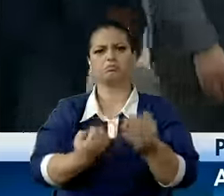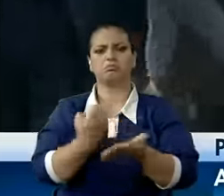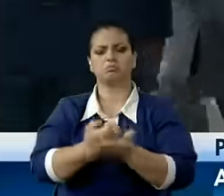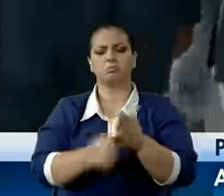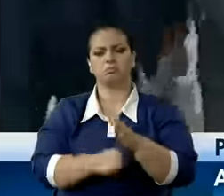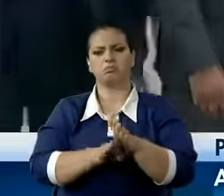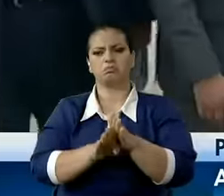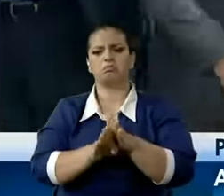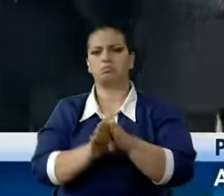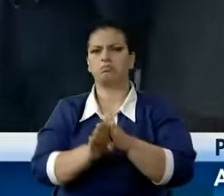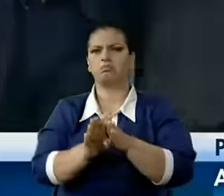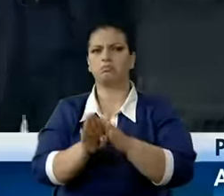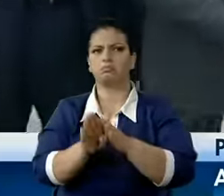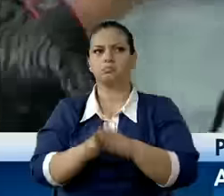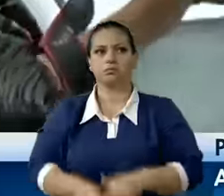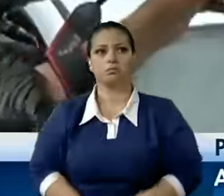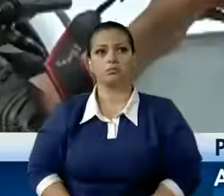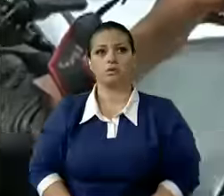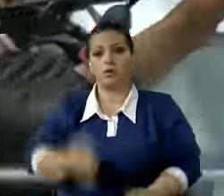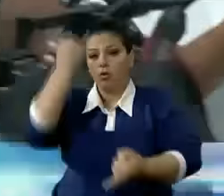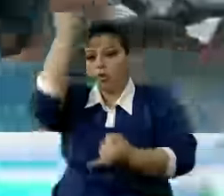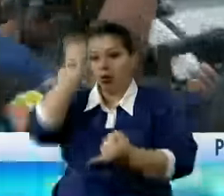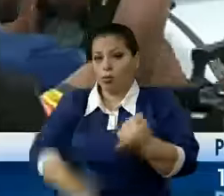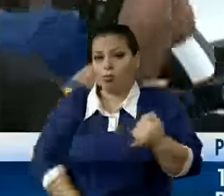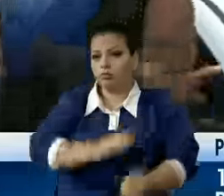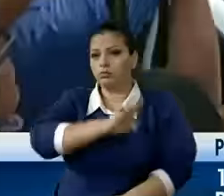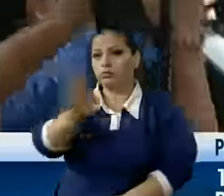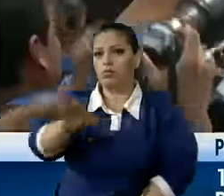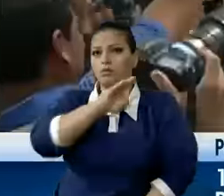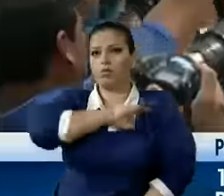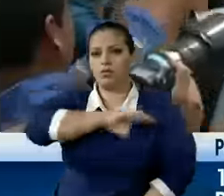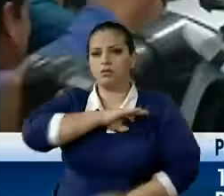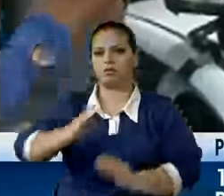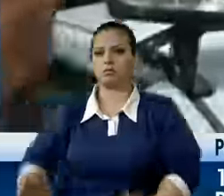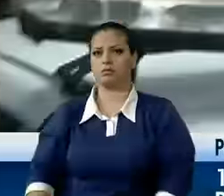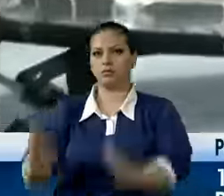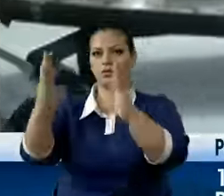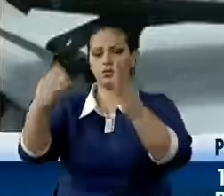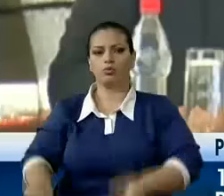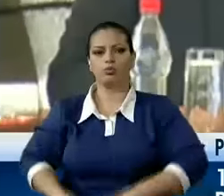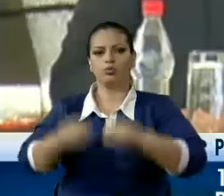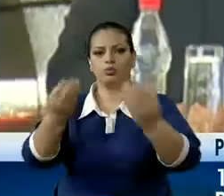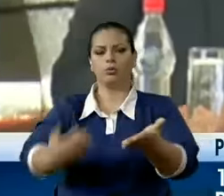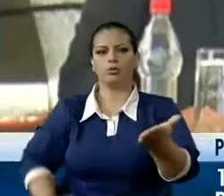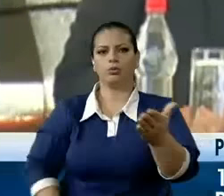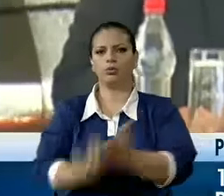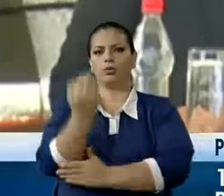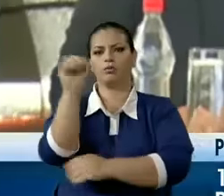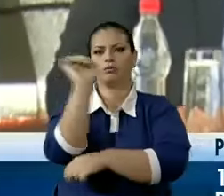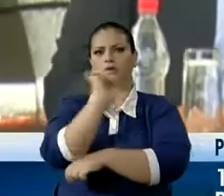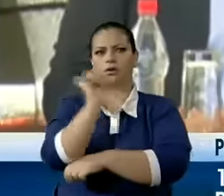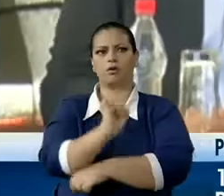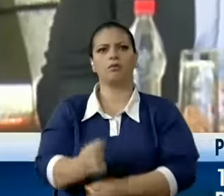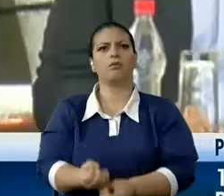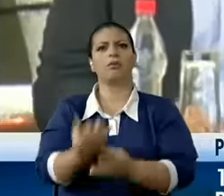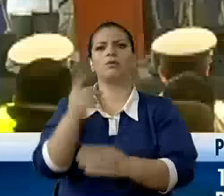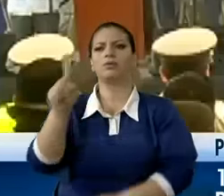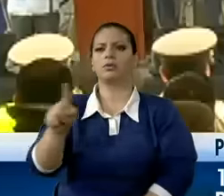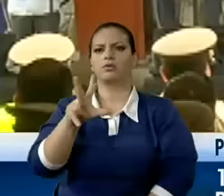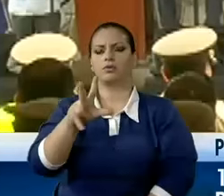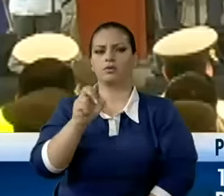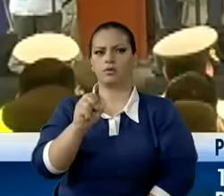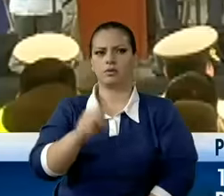a los patios de la Policía Judicial para la entrega de 130 patrulleros. No era un enlace y por eso, en las